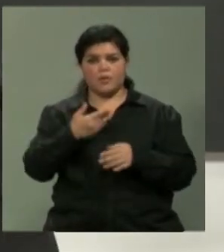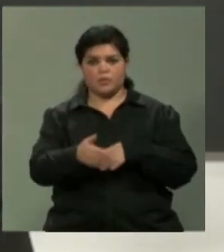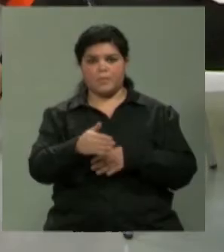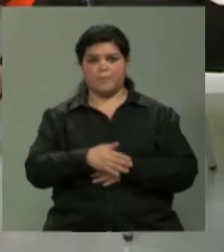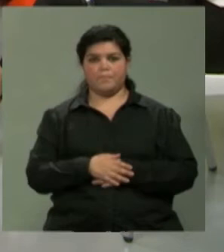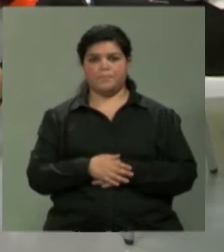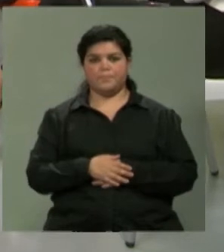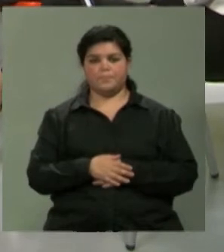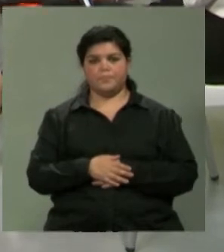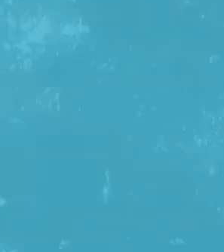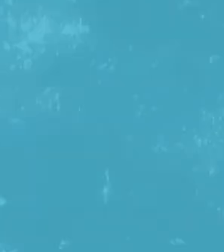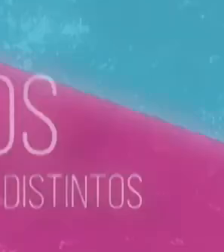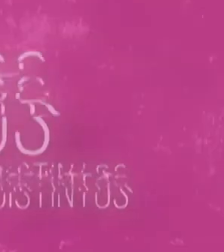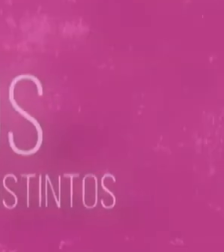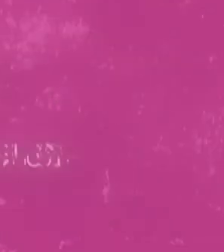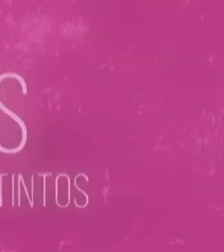con más.